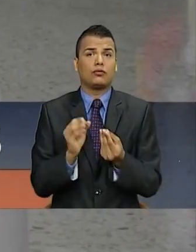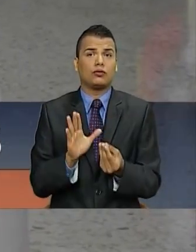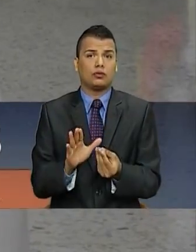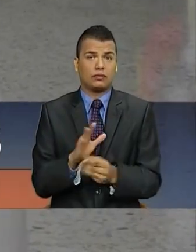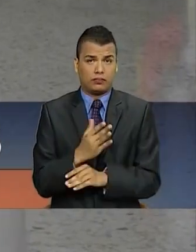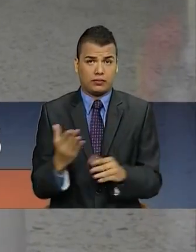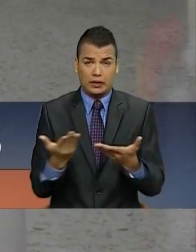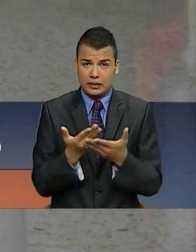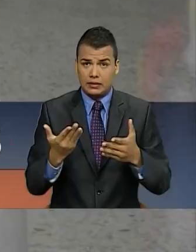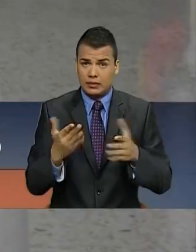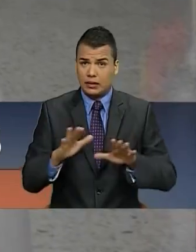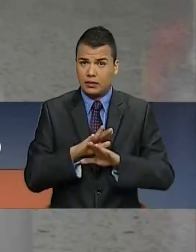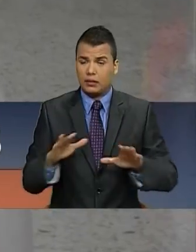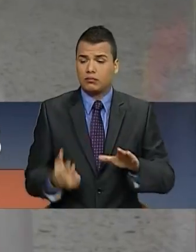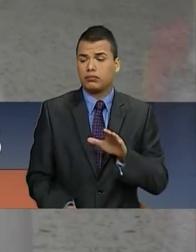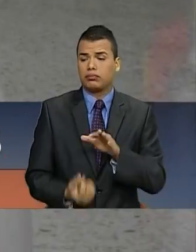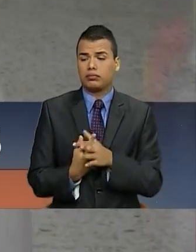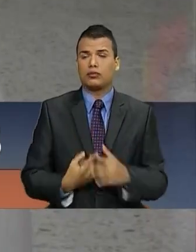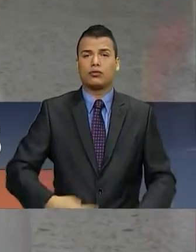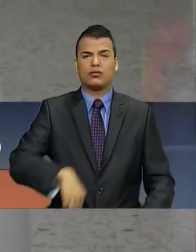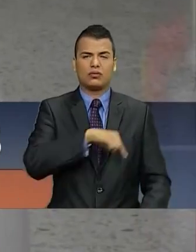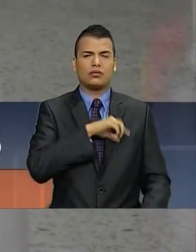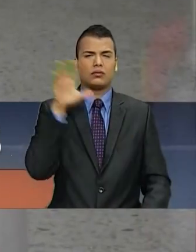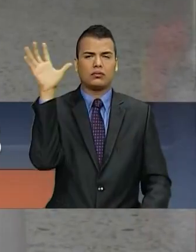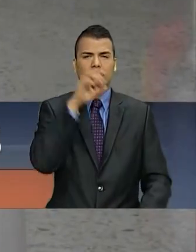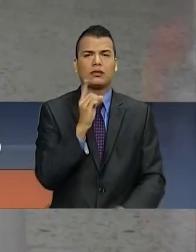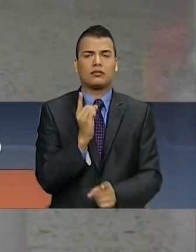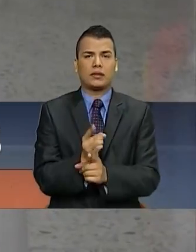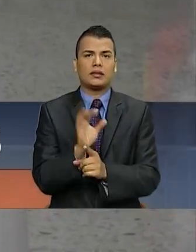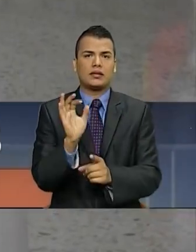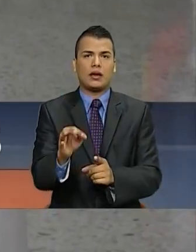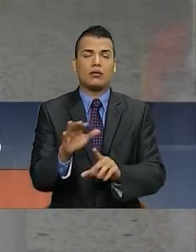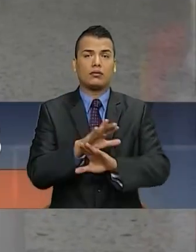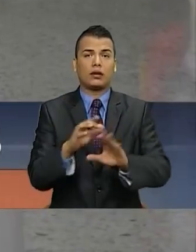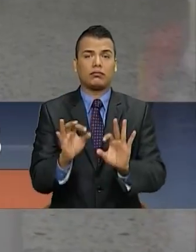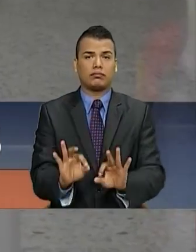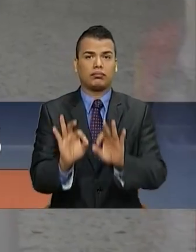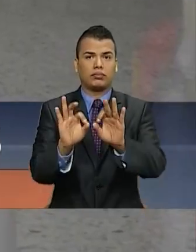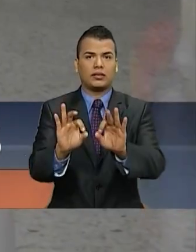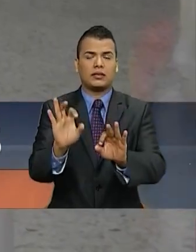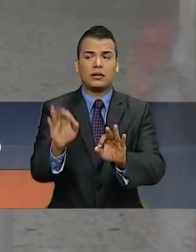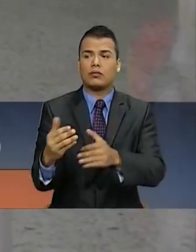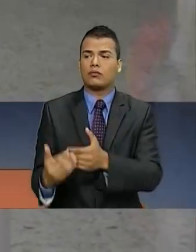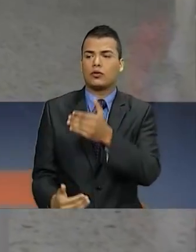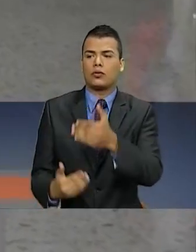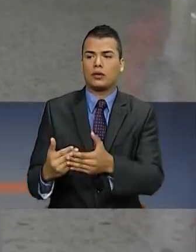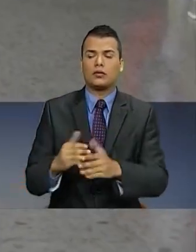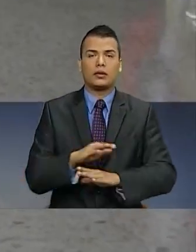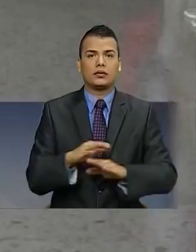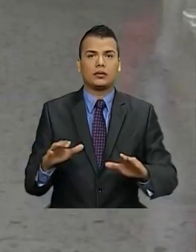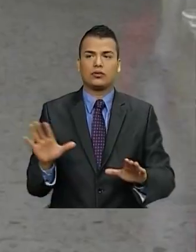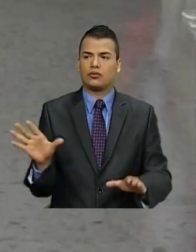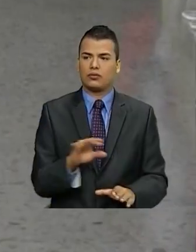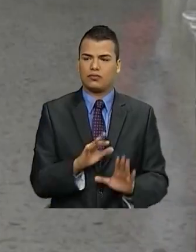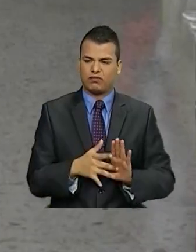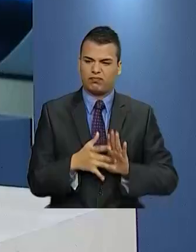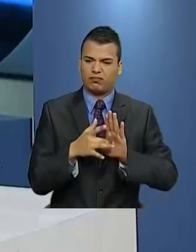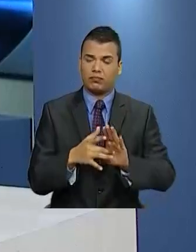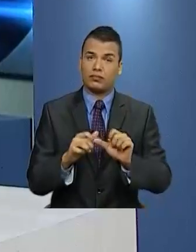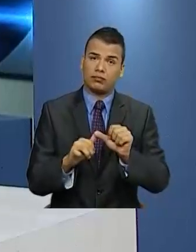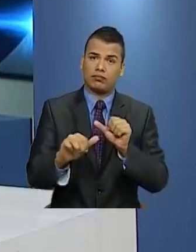allí podremos nosotros encontrar esa resultante necesaria que trazará el camino de Caucanos para los próximos